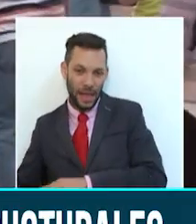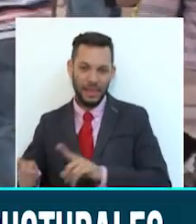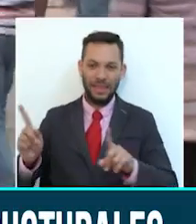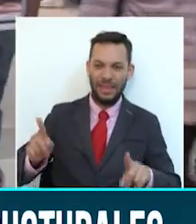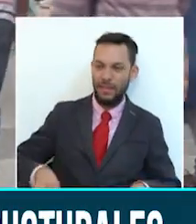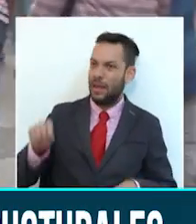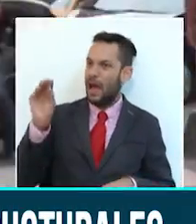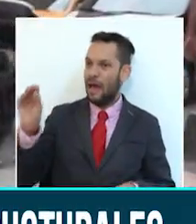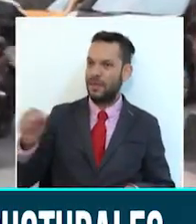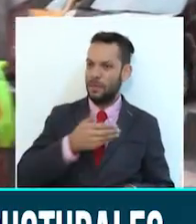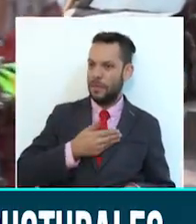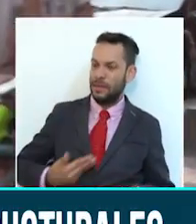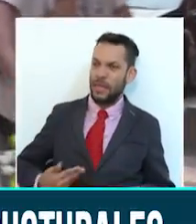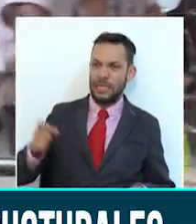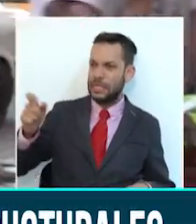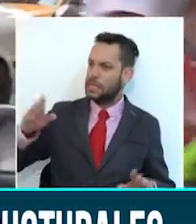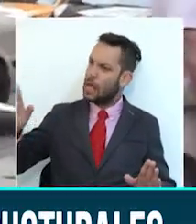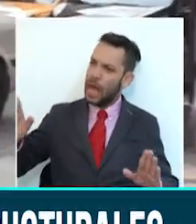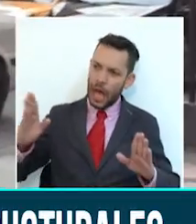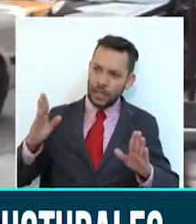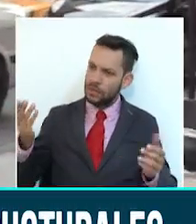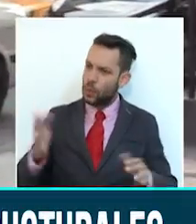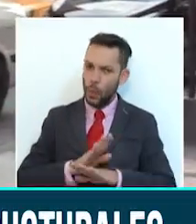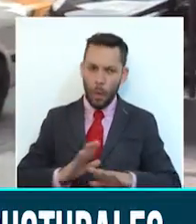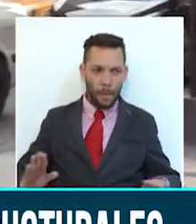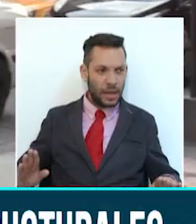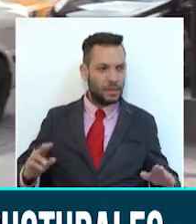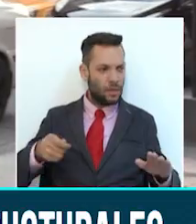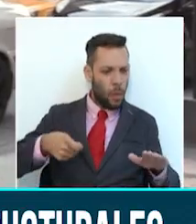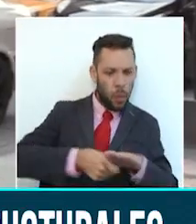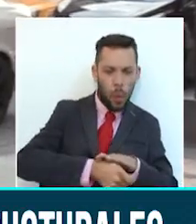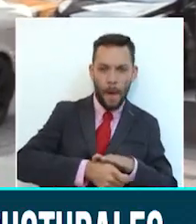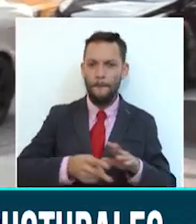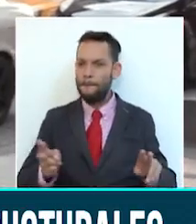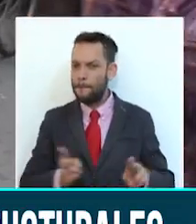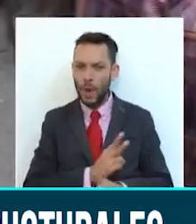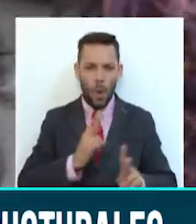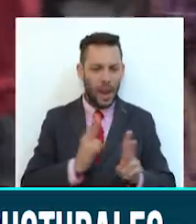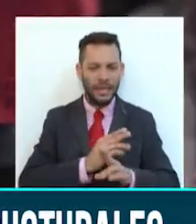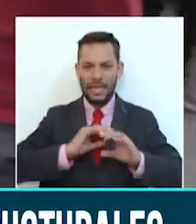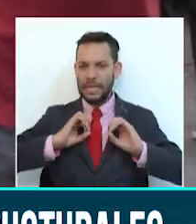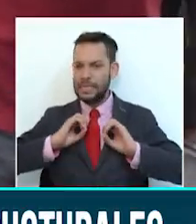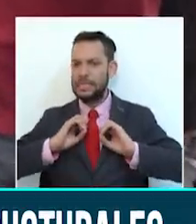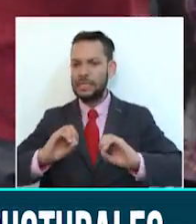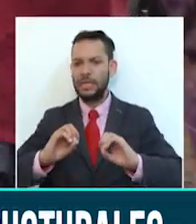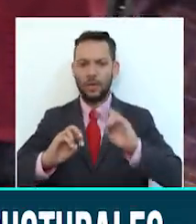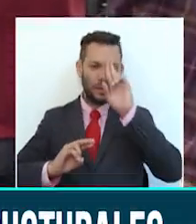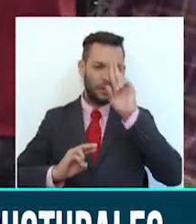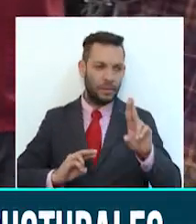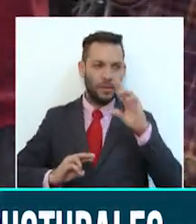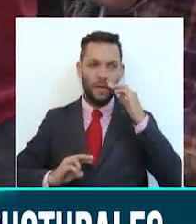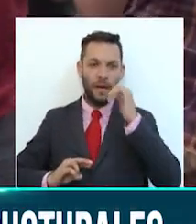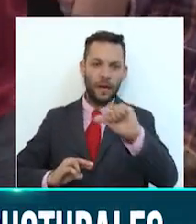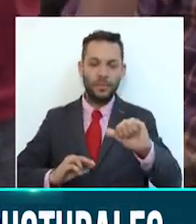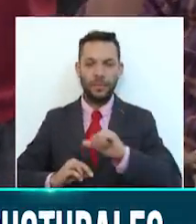gobierno nacional que nos escuche. No, pues que se detengan los feminicidios principalmente, no más violencia contra la mujer. A protestar contra la